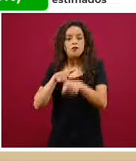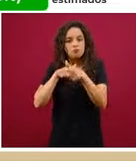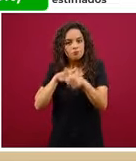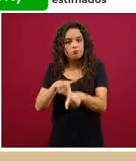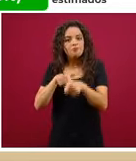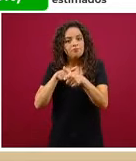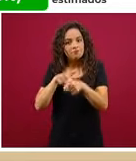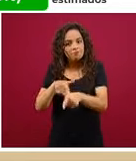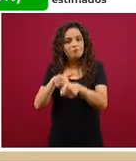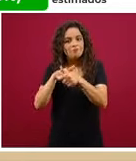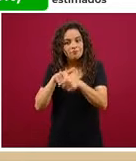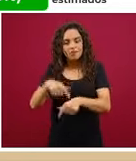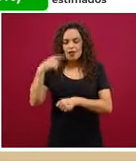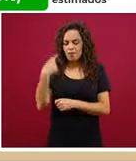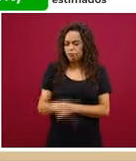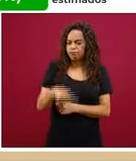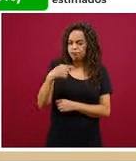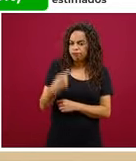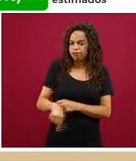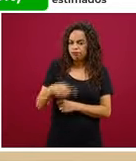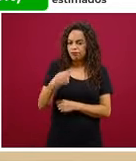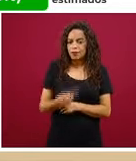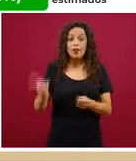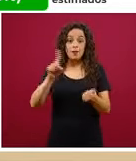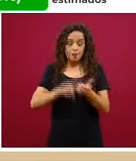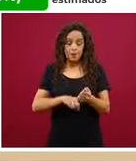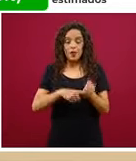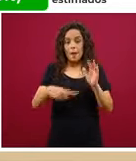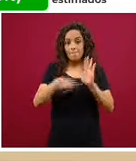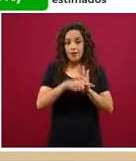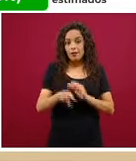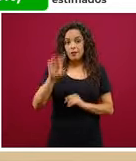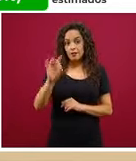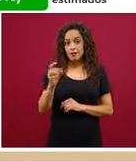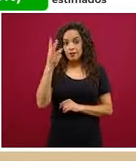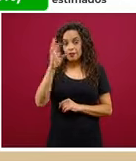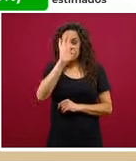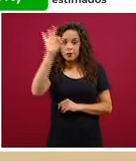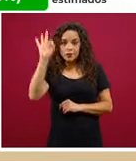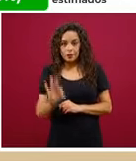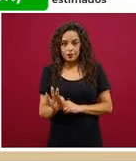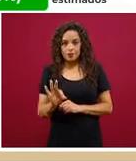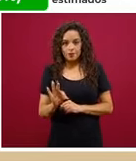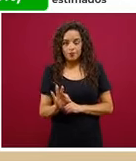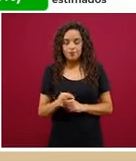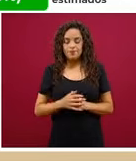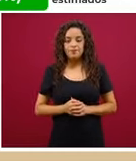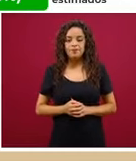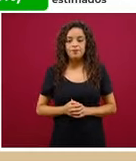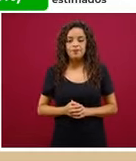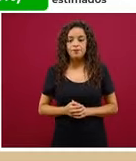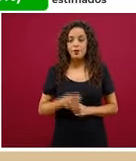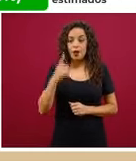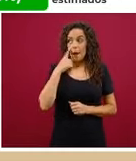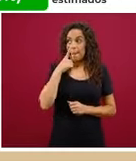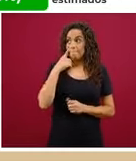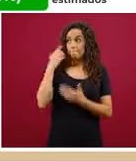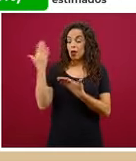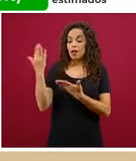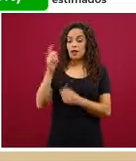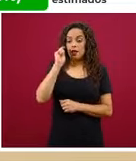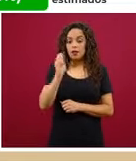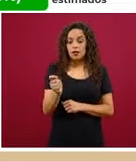defunciones, siendo de menos 33% las últimas semanas. Vean el porcentaje de casos activos estimados.